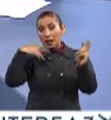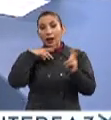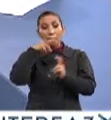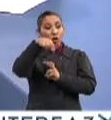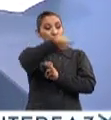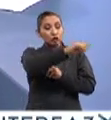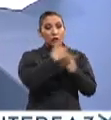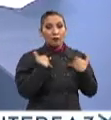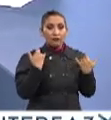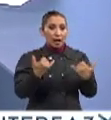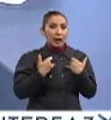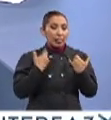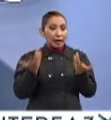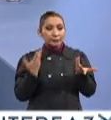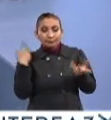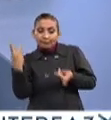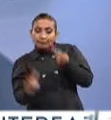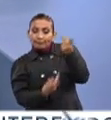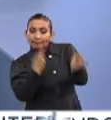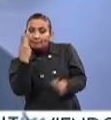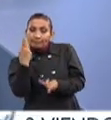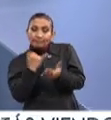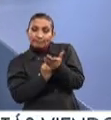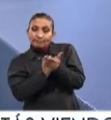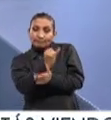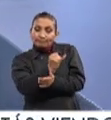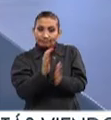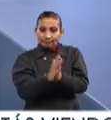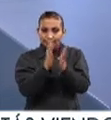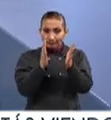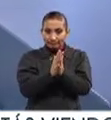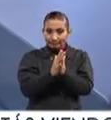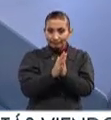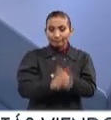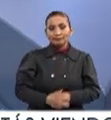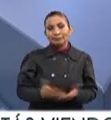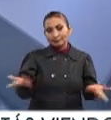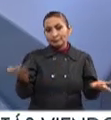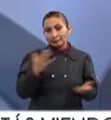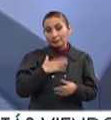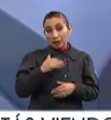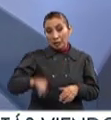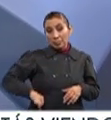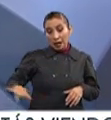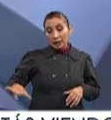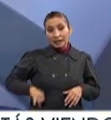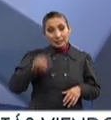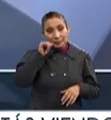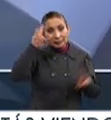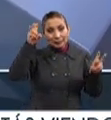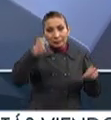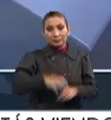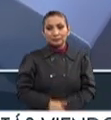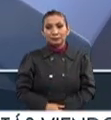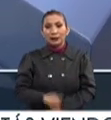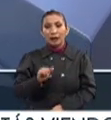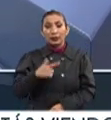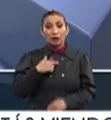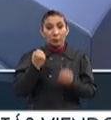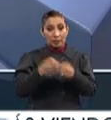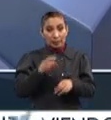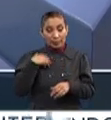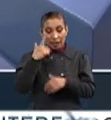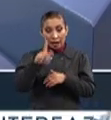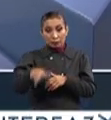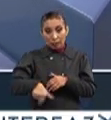voz de los jóvenes en materia de democracia y participación ciudadana. Así que, bueno, pues interesantes siempre estos temas, Ana Cris. Así es, no se lo